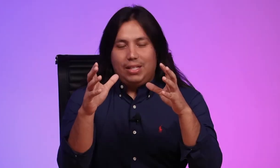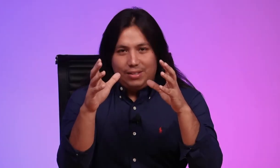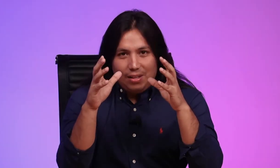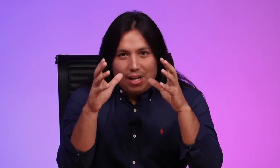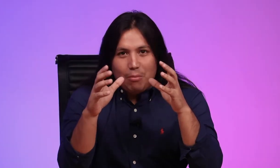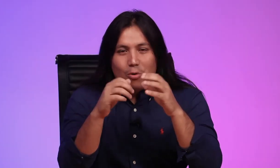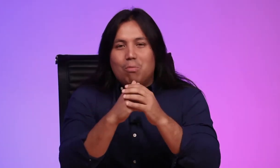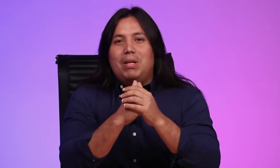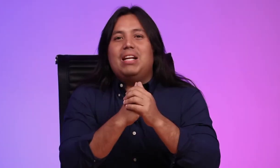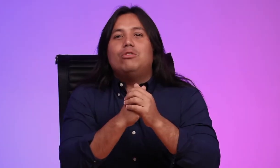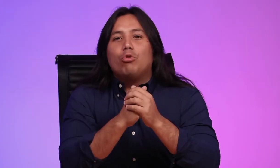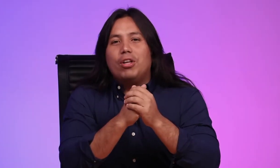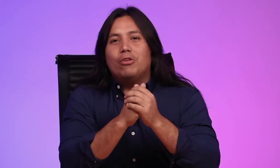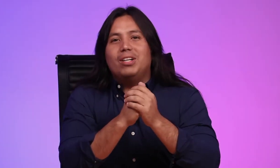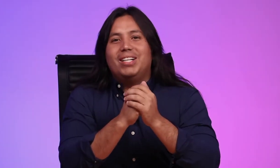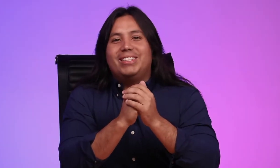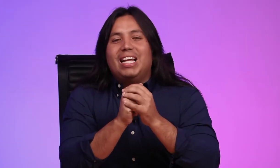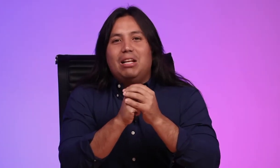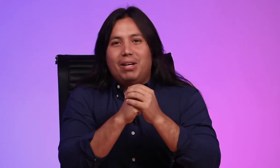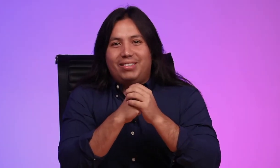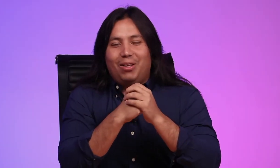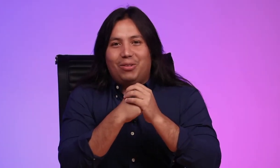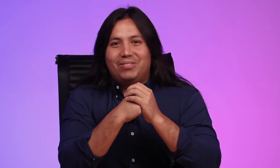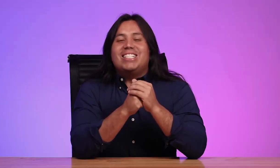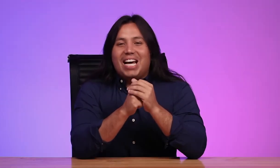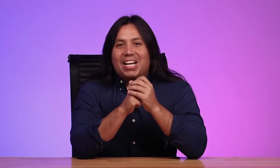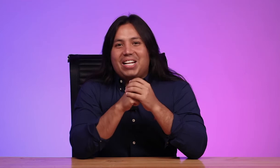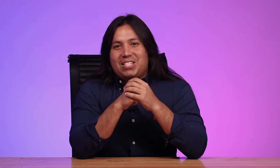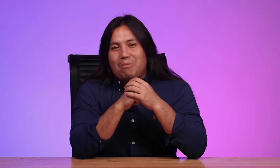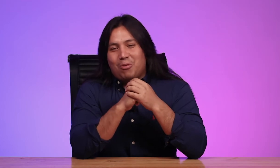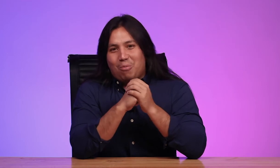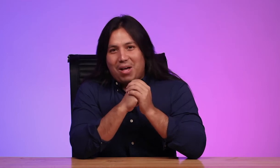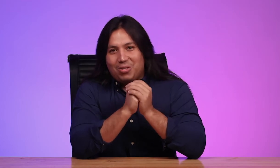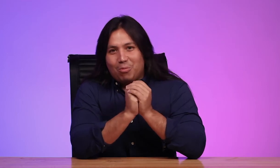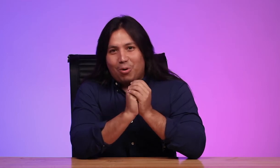día decidiremos cumplir el sueño del Libertador.